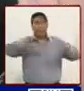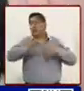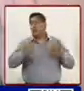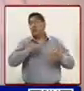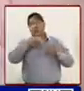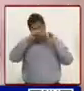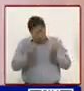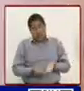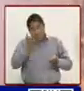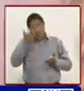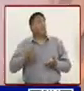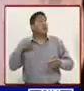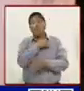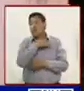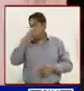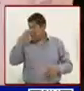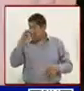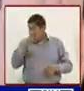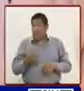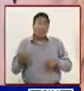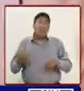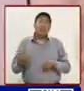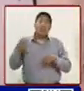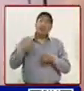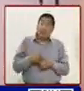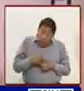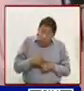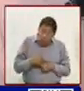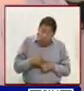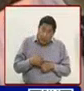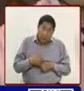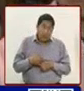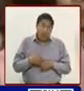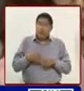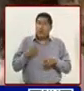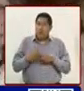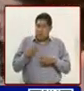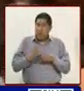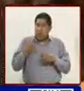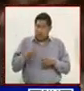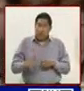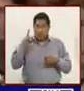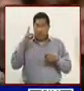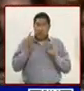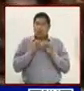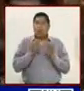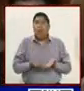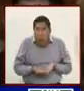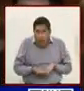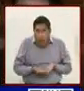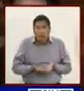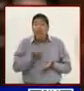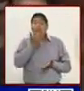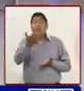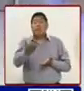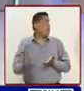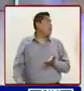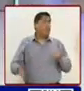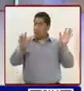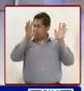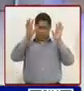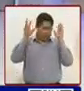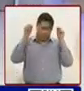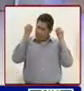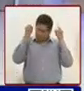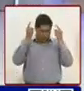otros colegios, porque estamos a pocos días nada más de la inscripción y tú sabes que es bien complicado poder encontrar un establecimiento educativo. Dime. A ver, no